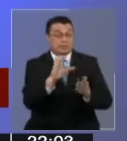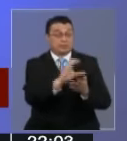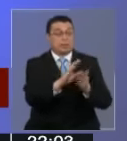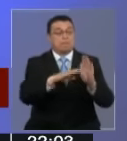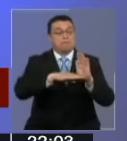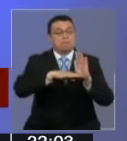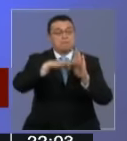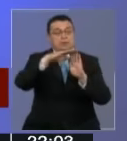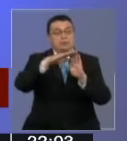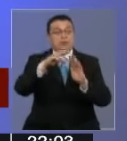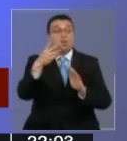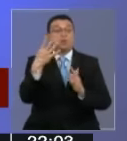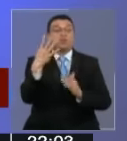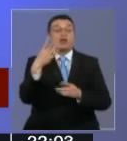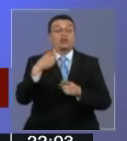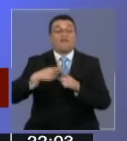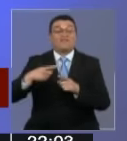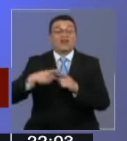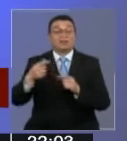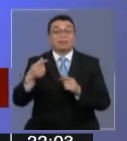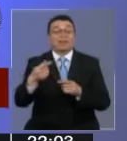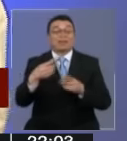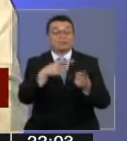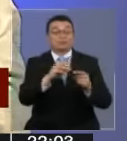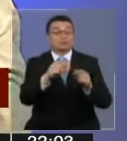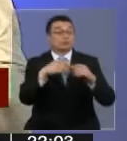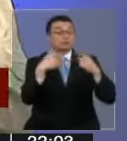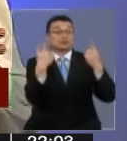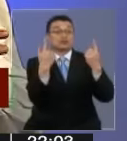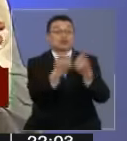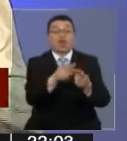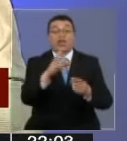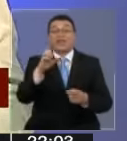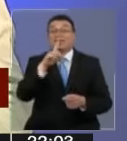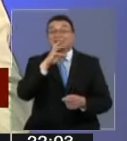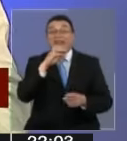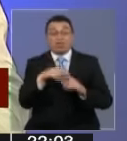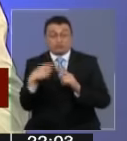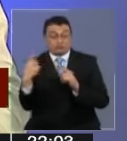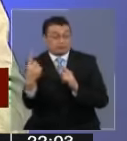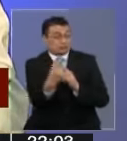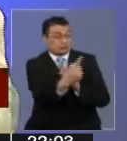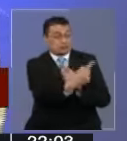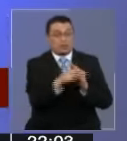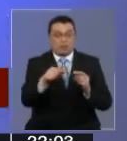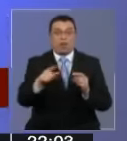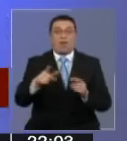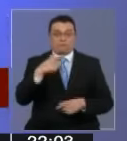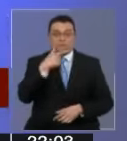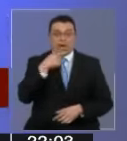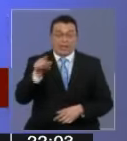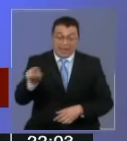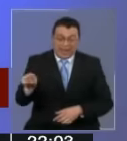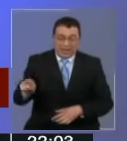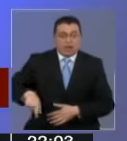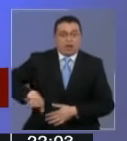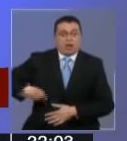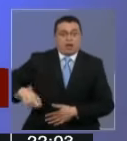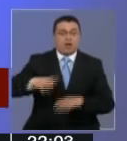supera 4 veces la cantidad de dinero que fue al resto del aparato estatal. Eso es billetera fácil. Ahí